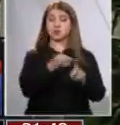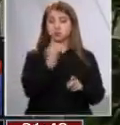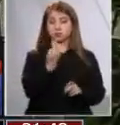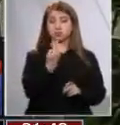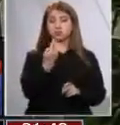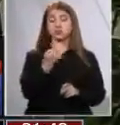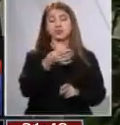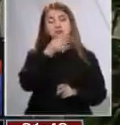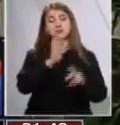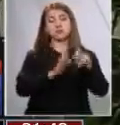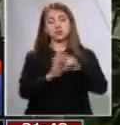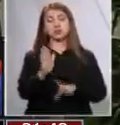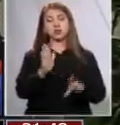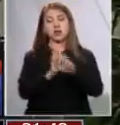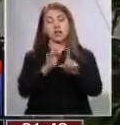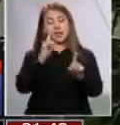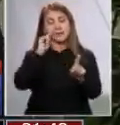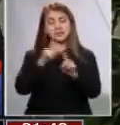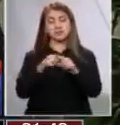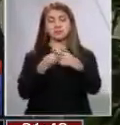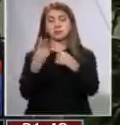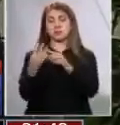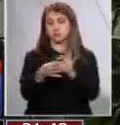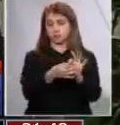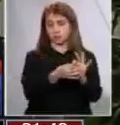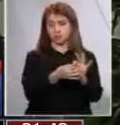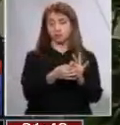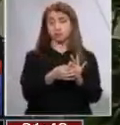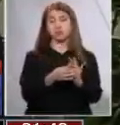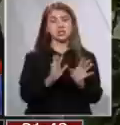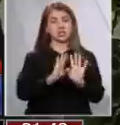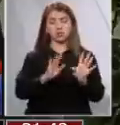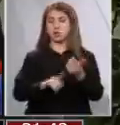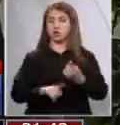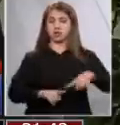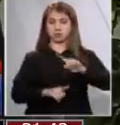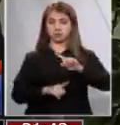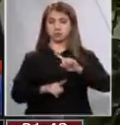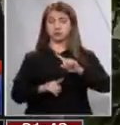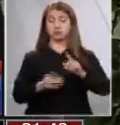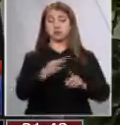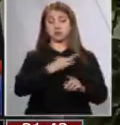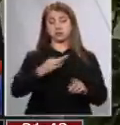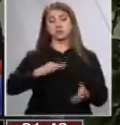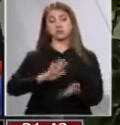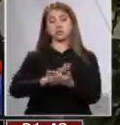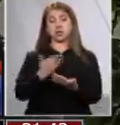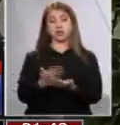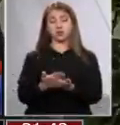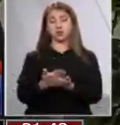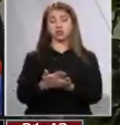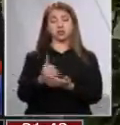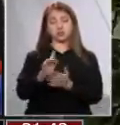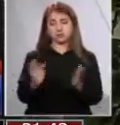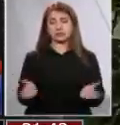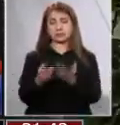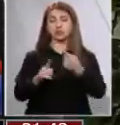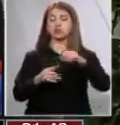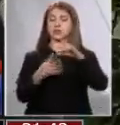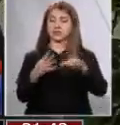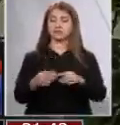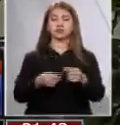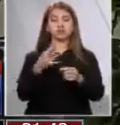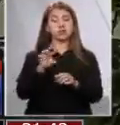estamos propiciando un proyecto de ley específico por tres causales y ninguna otra. Por lo tanto, como Ministerio de Salud, no estamos propiciando ninguna otra